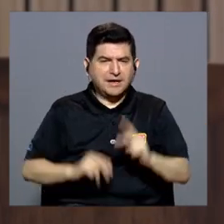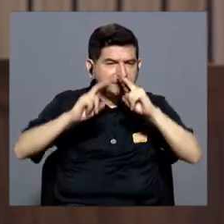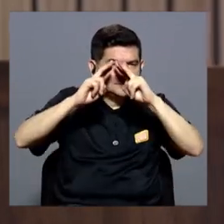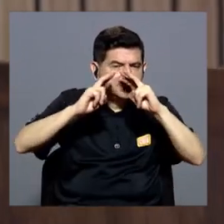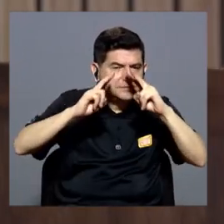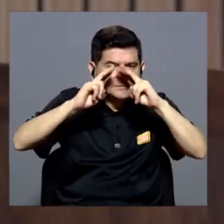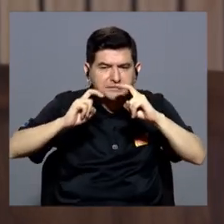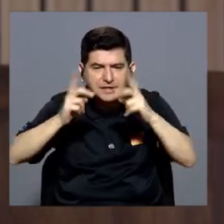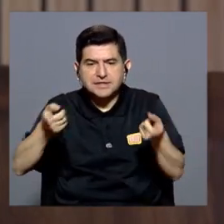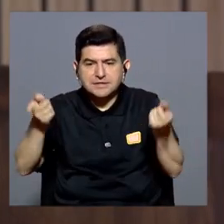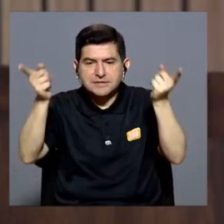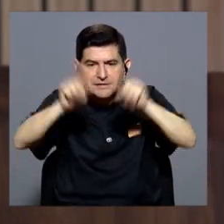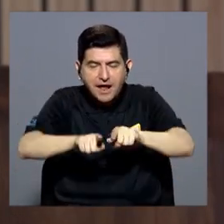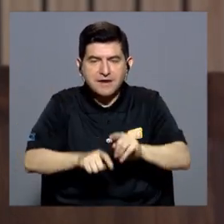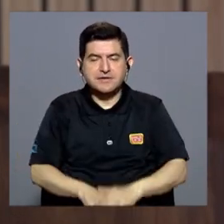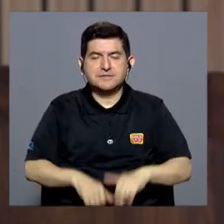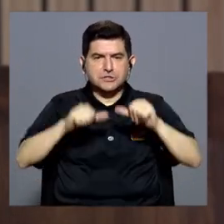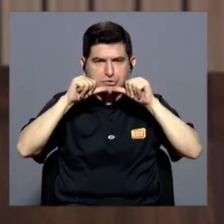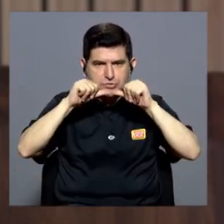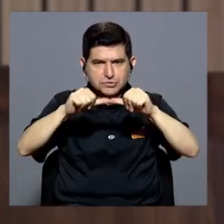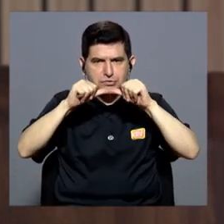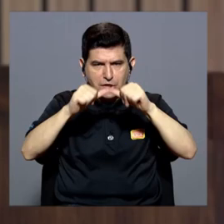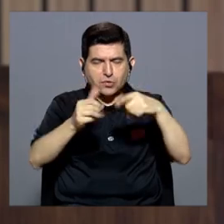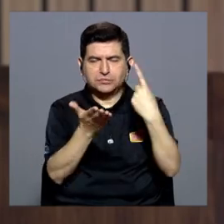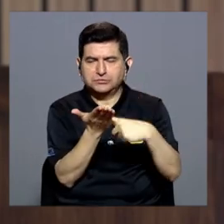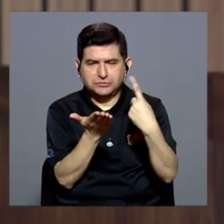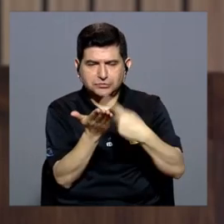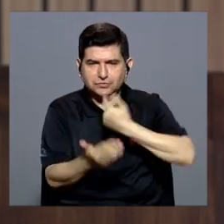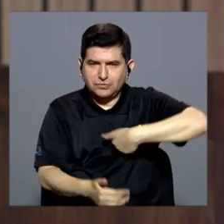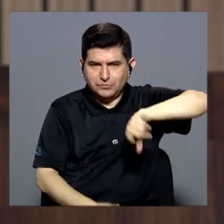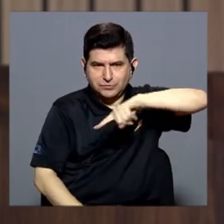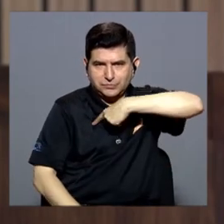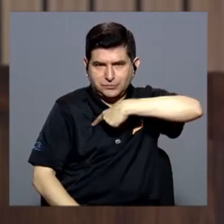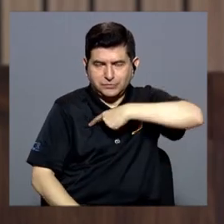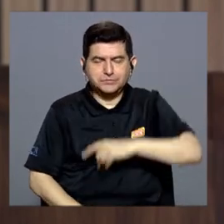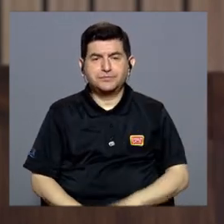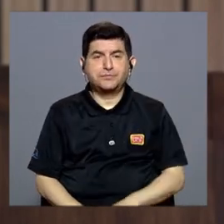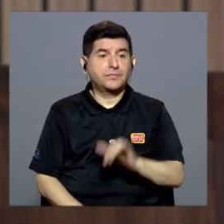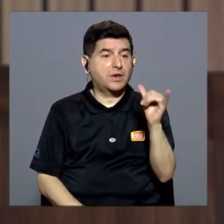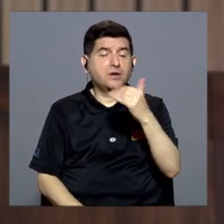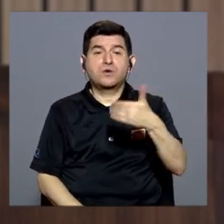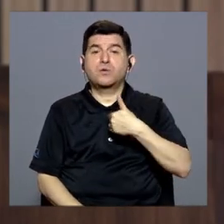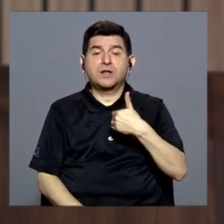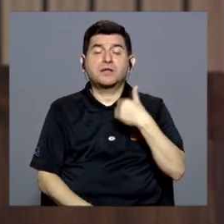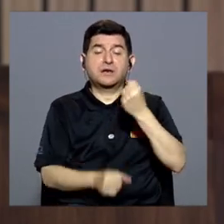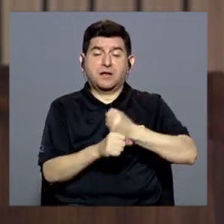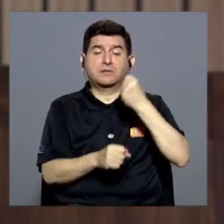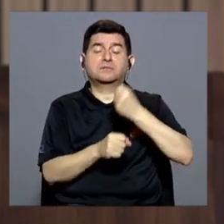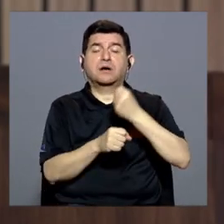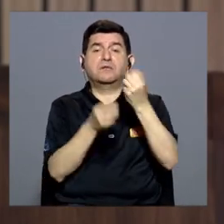que está aconteciendo es algo que está permanentemente en discusión. Y también tenemos una gran tarea que es